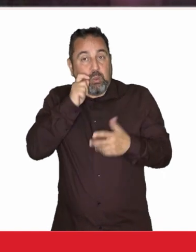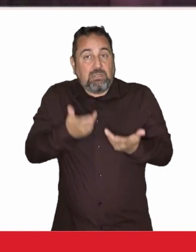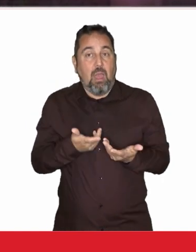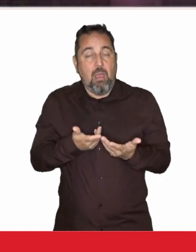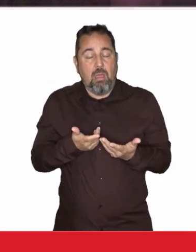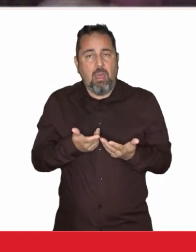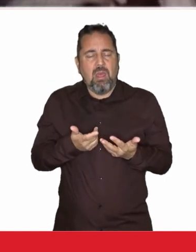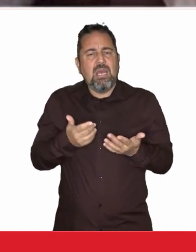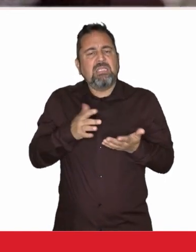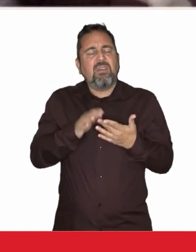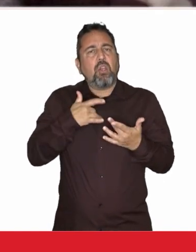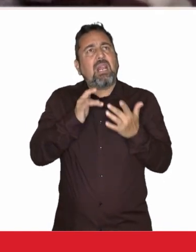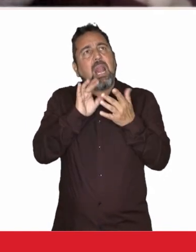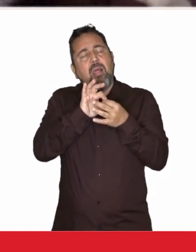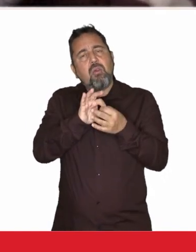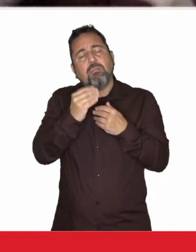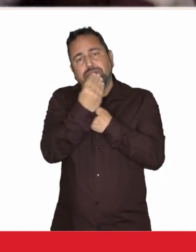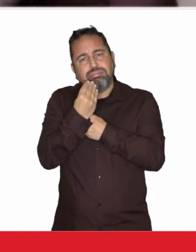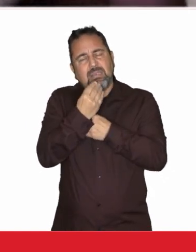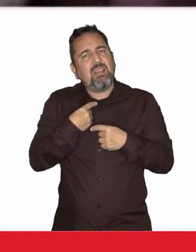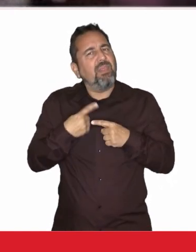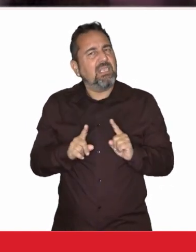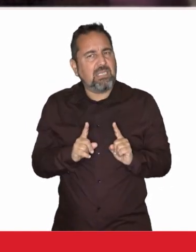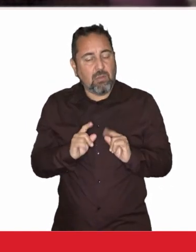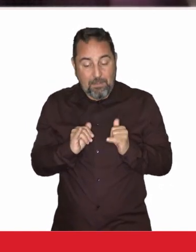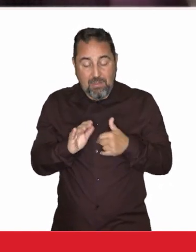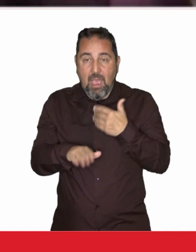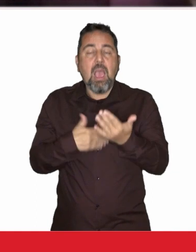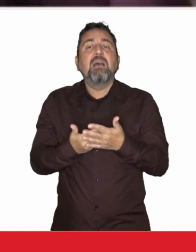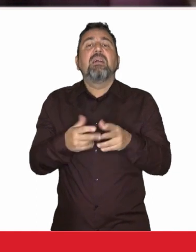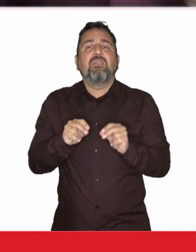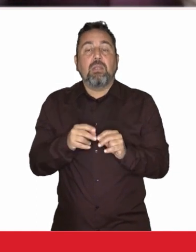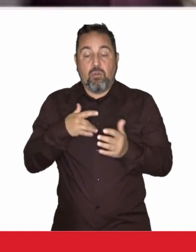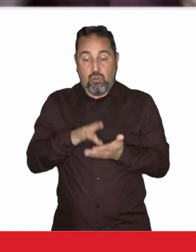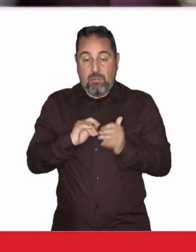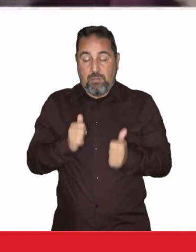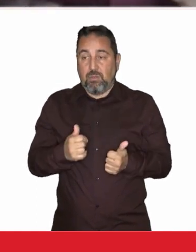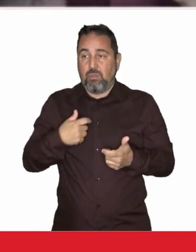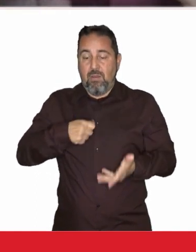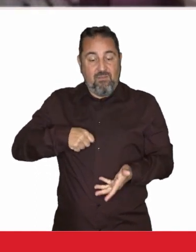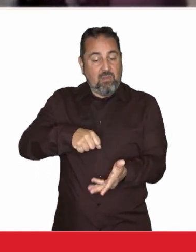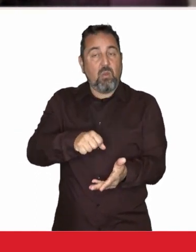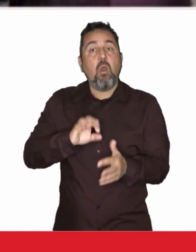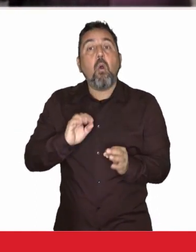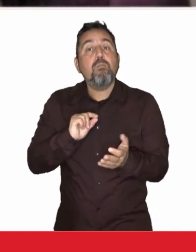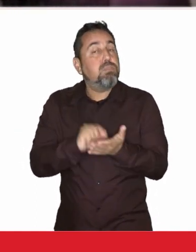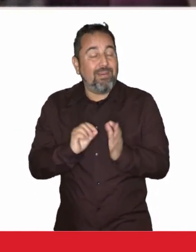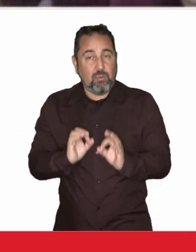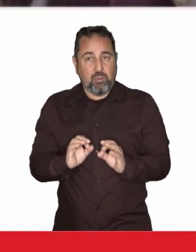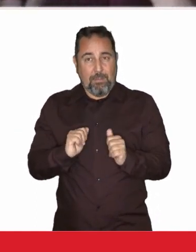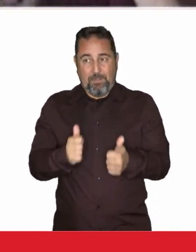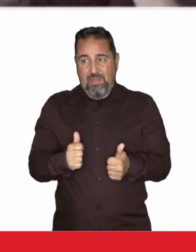que va en turista, digamos, ¿no? El tipo de relación que yo tengo es muy distinta desde el principio hasta el final. Desde el momento de la facturación, incluso desde el